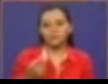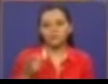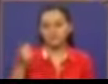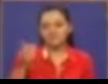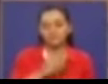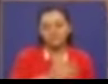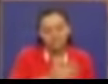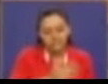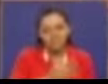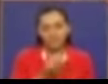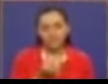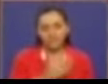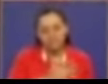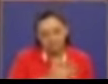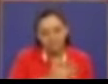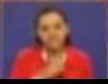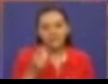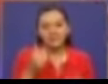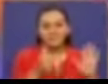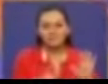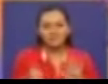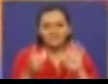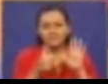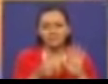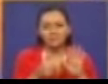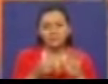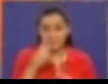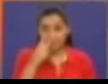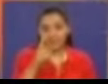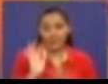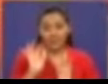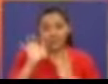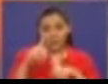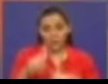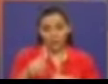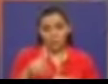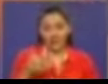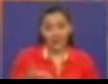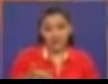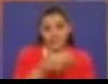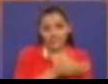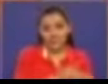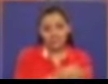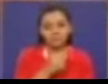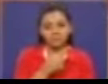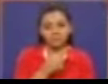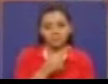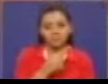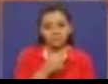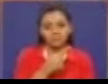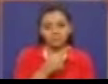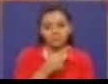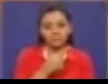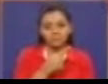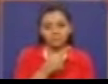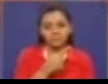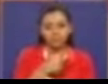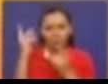Madera de Guerrero, como se llamen ahora. Veamos lo que hizo León Febres Cordero, con la diferencia que le hacía pagar más a los pobres que...